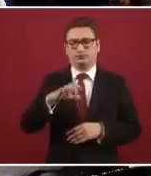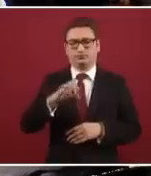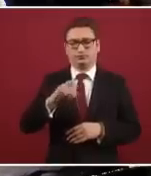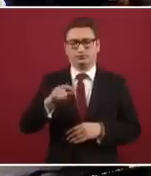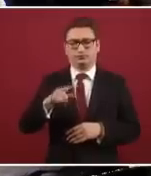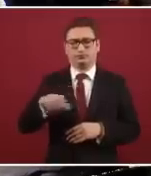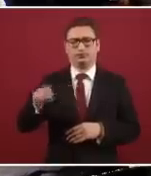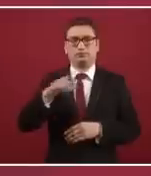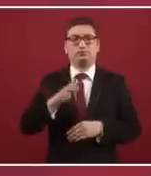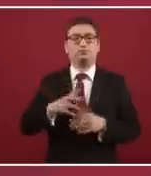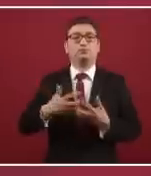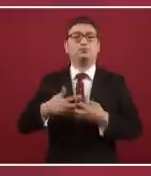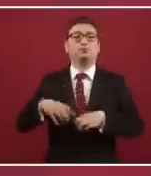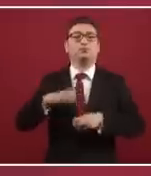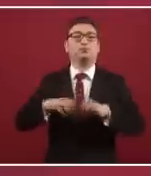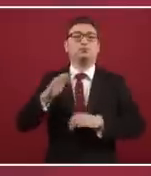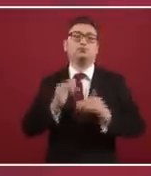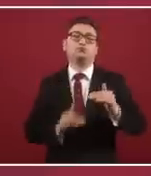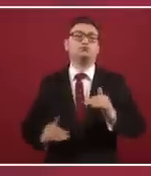Preponderante.